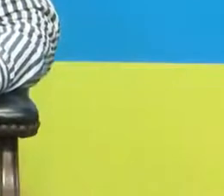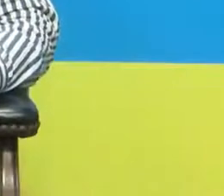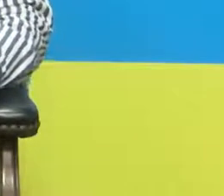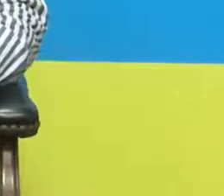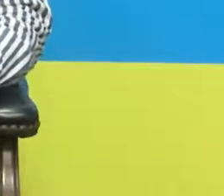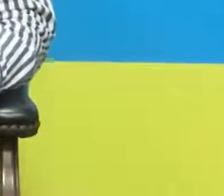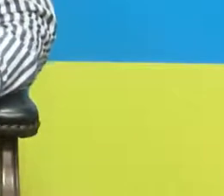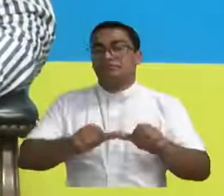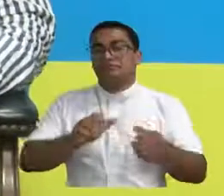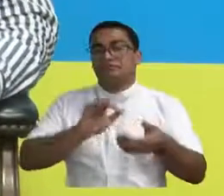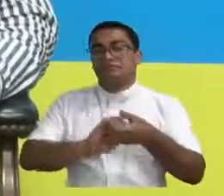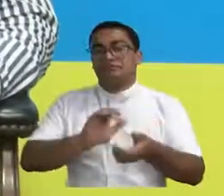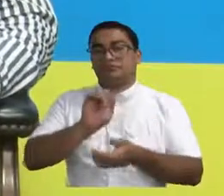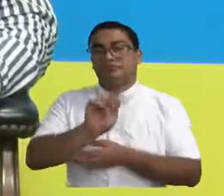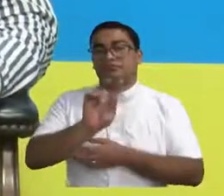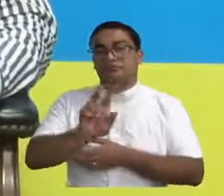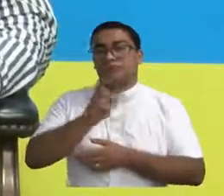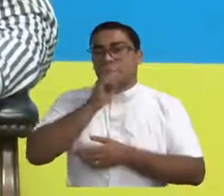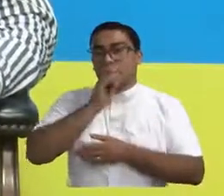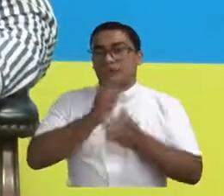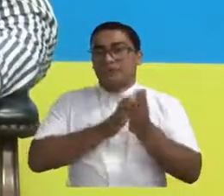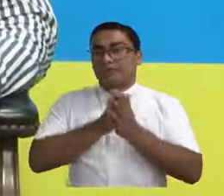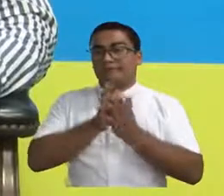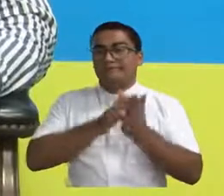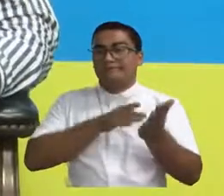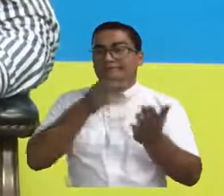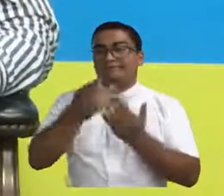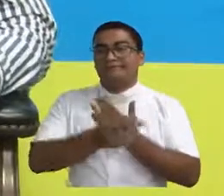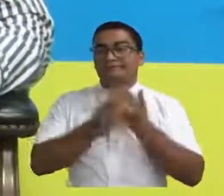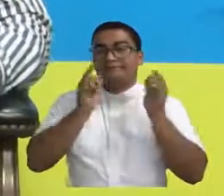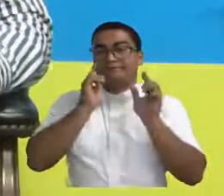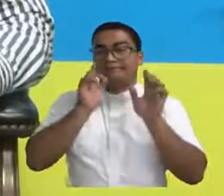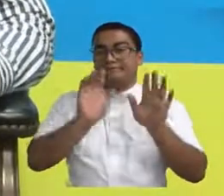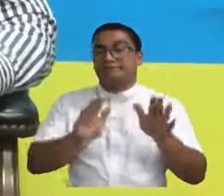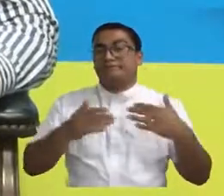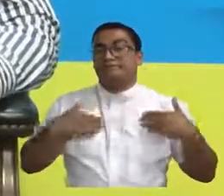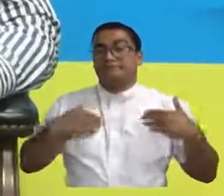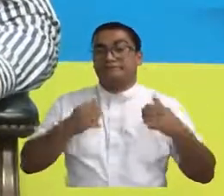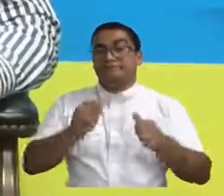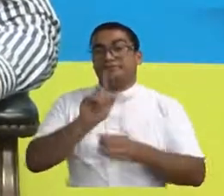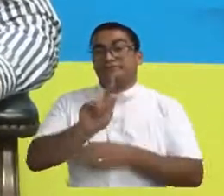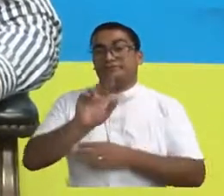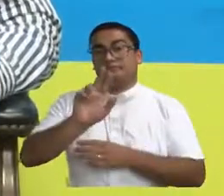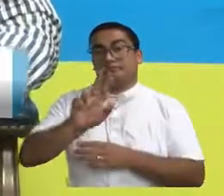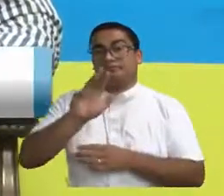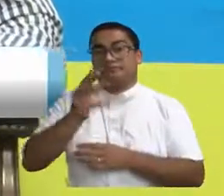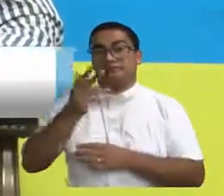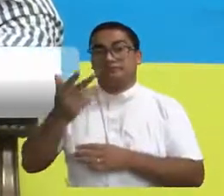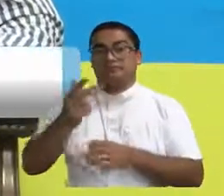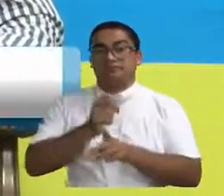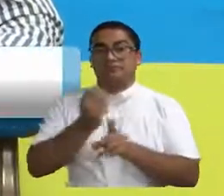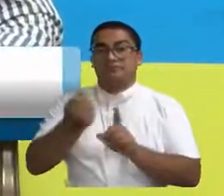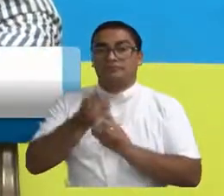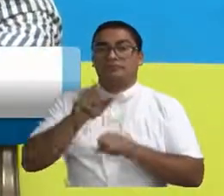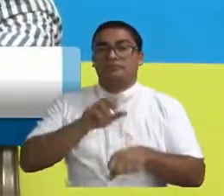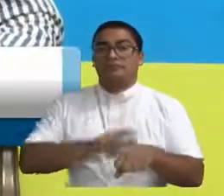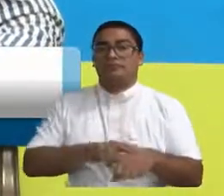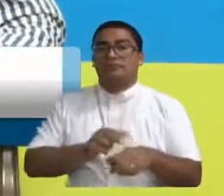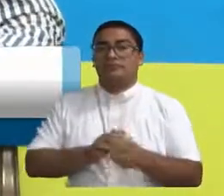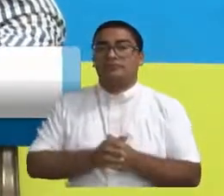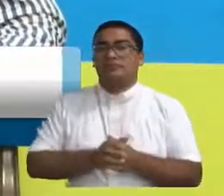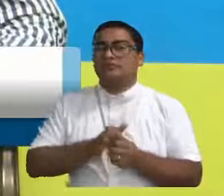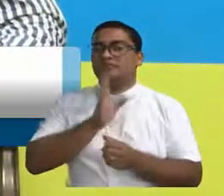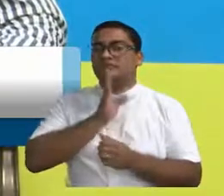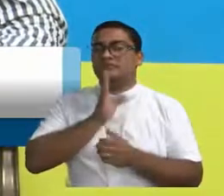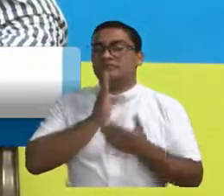Estamos de regreso, amigos televidentes, en su gustado programa Prevenir es Salud, a través del canal 98, el canal de la Asamblea Nacional. Estamos